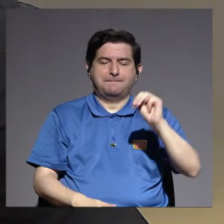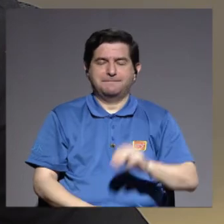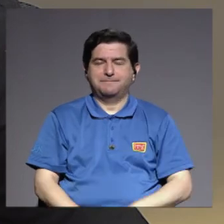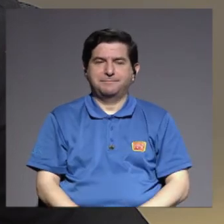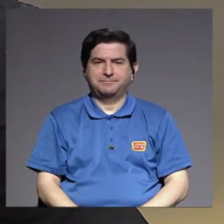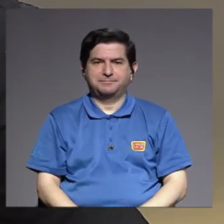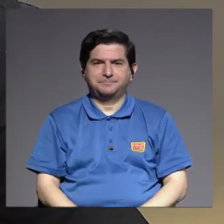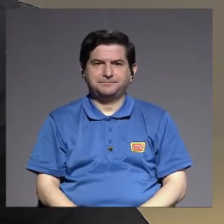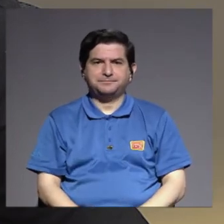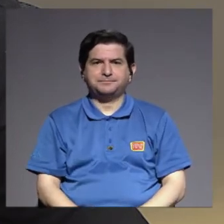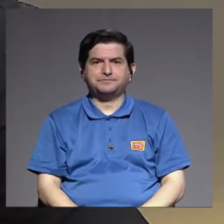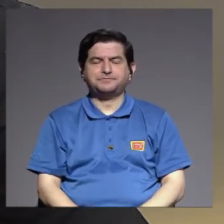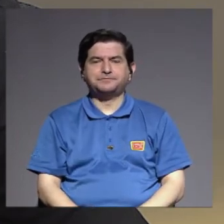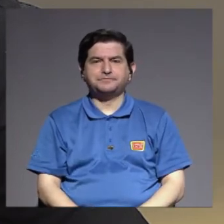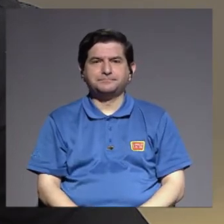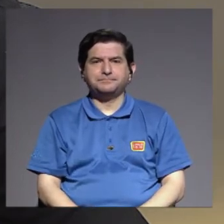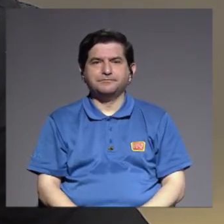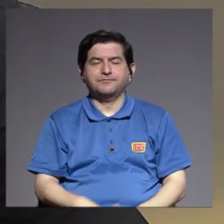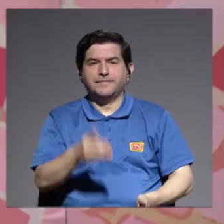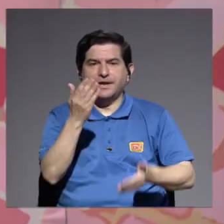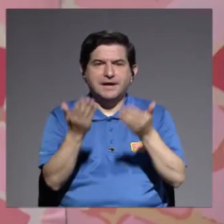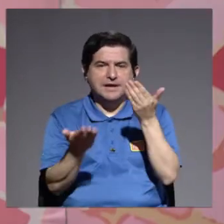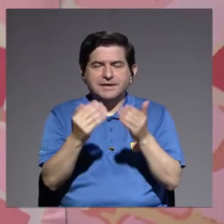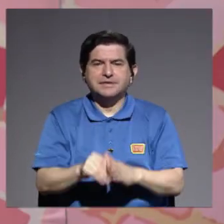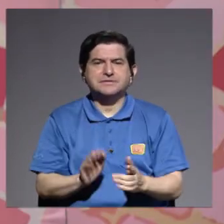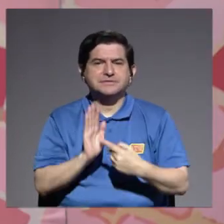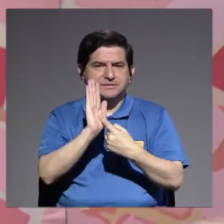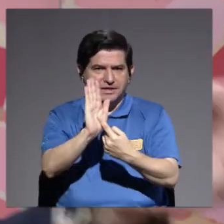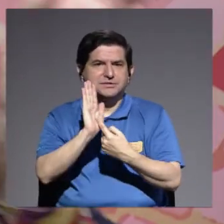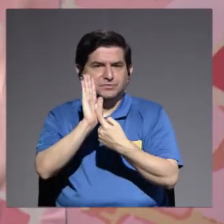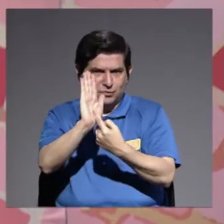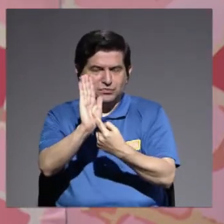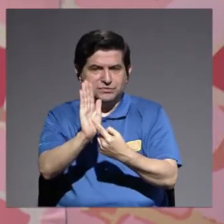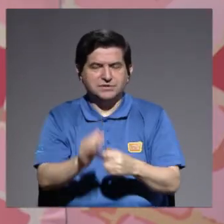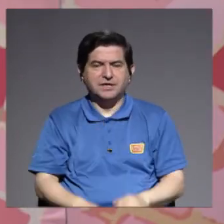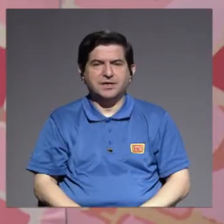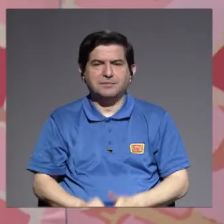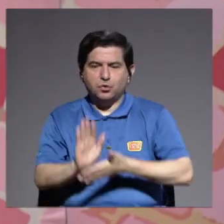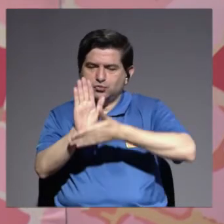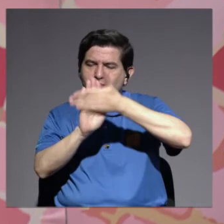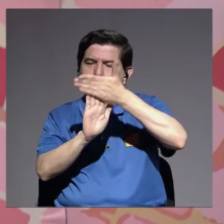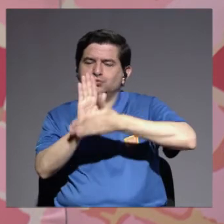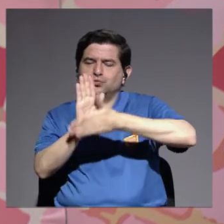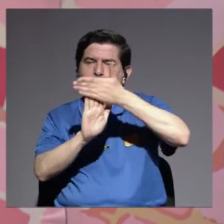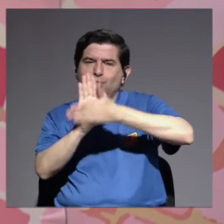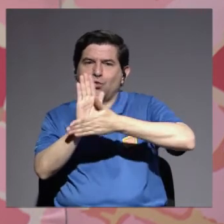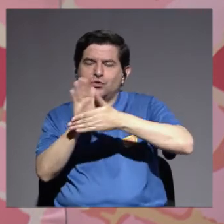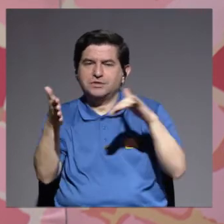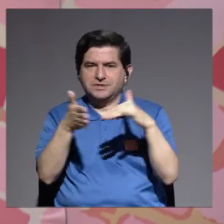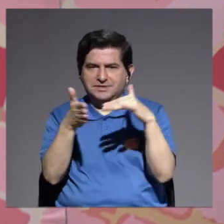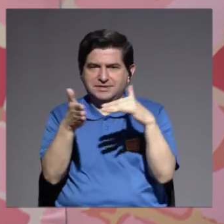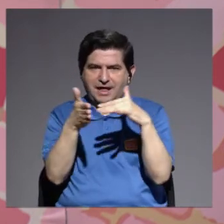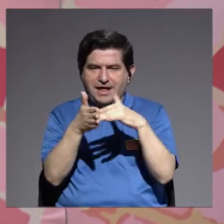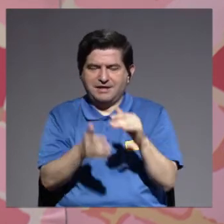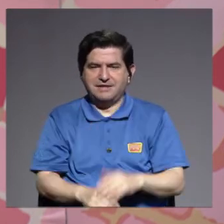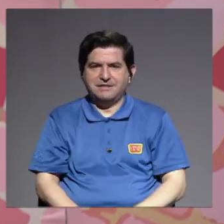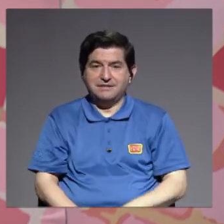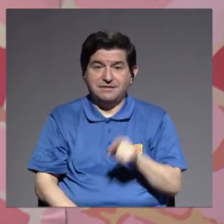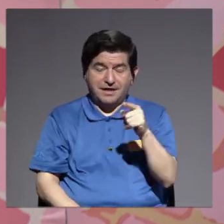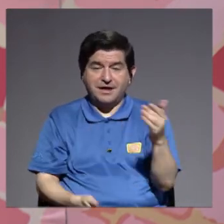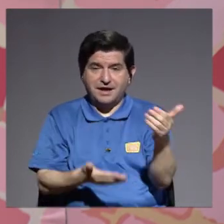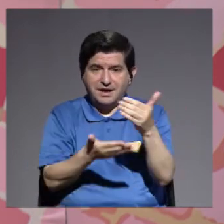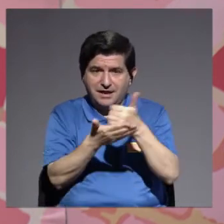Alejandro, tal vez concluimos mostrándole la portada de este estudio, en donde se recogen